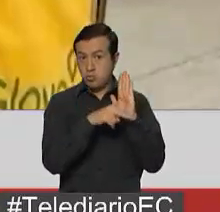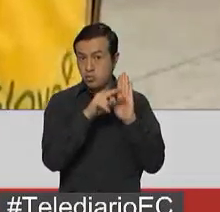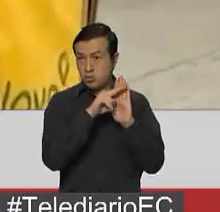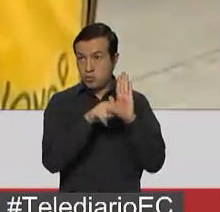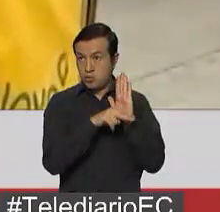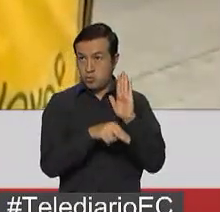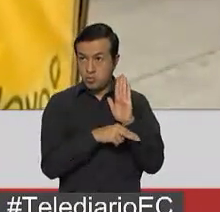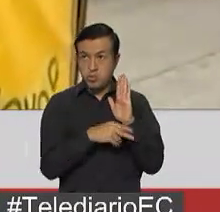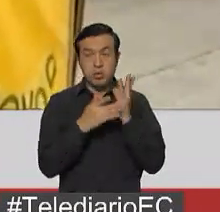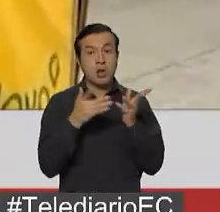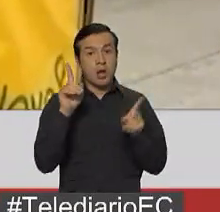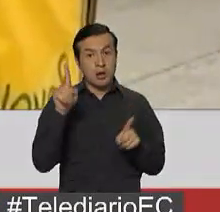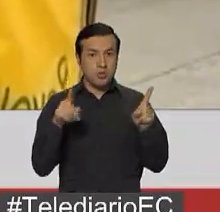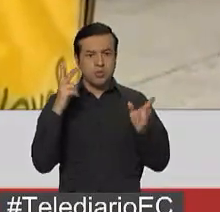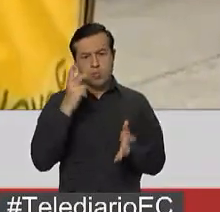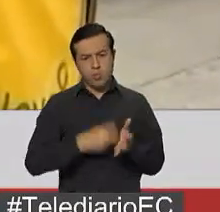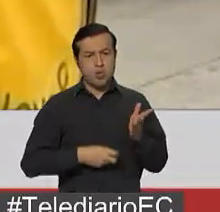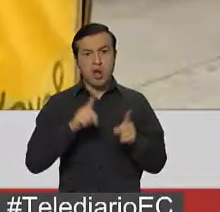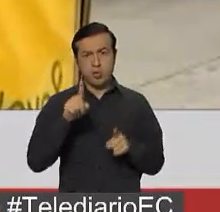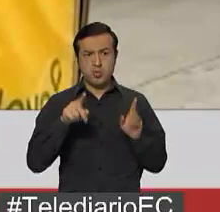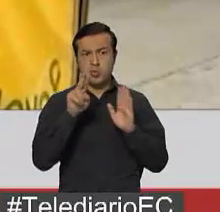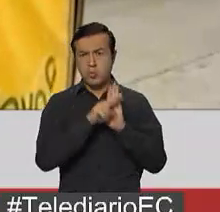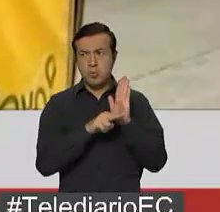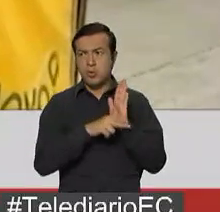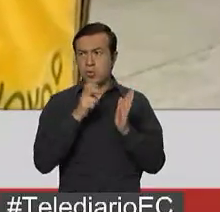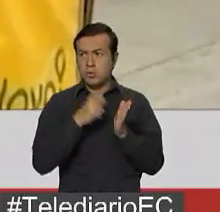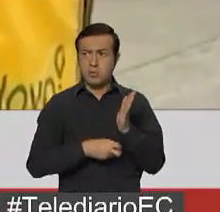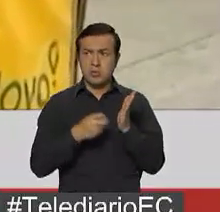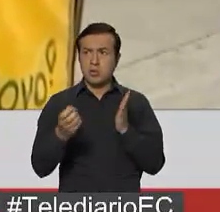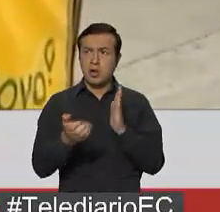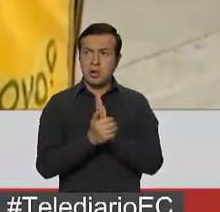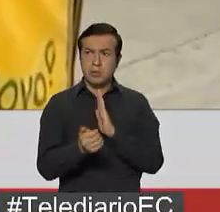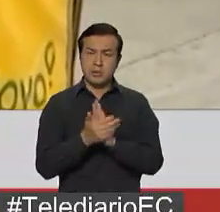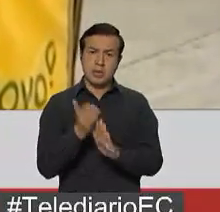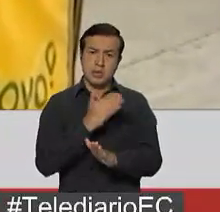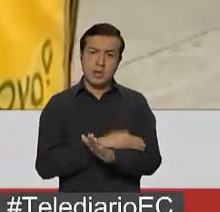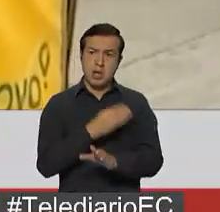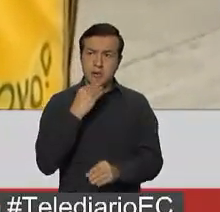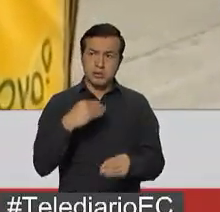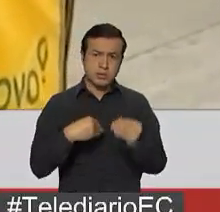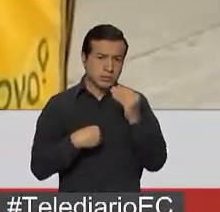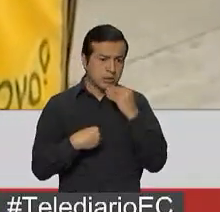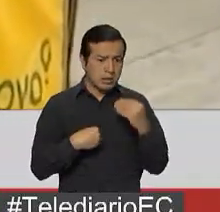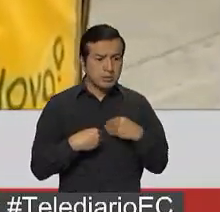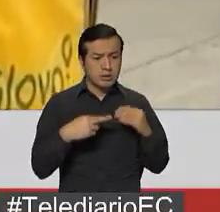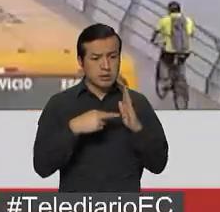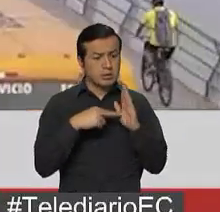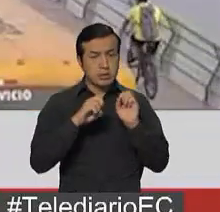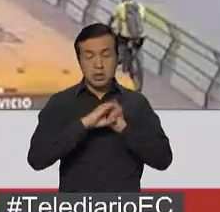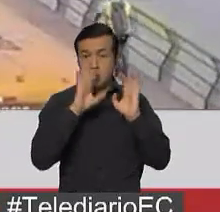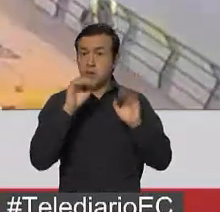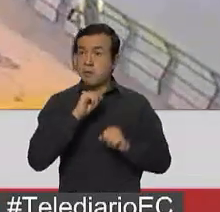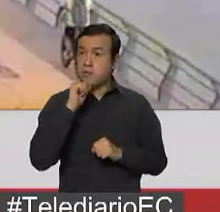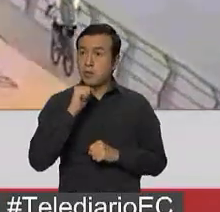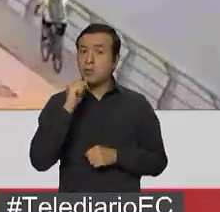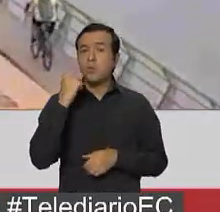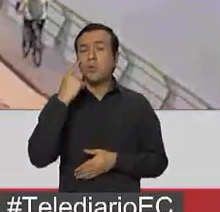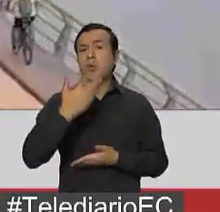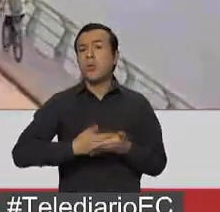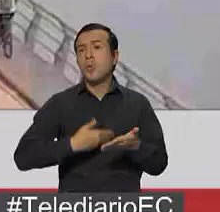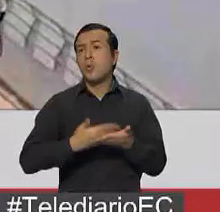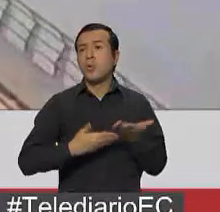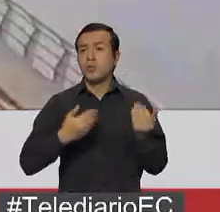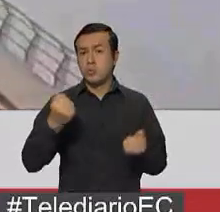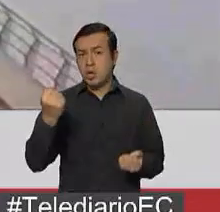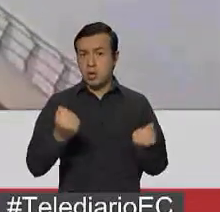a veces quieren montar no lo capas y también o no le dicen que repita no tienen café qué documentos necesitan